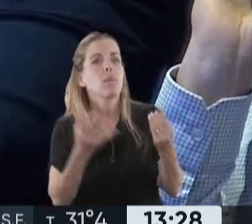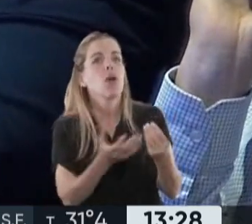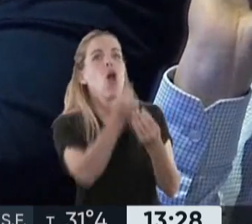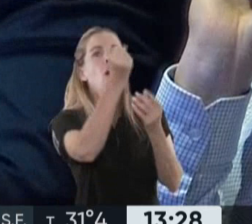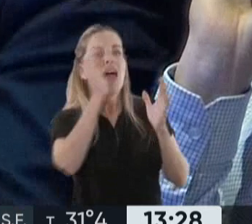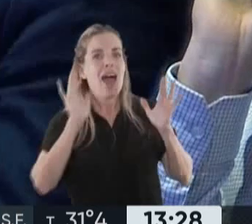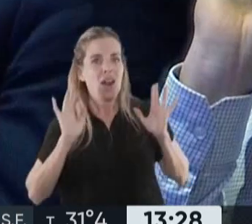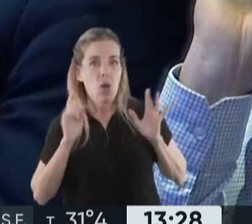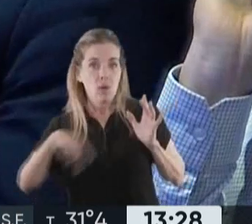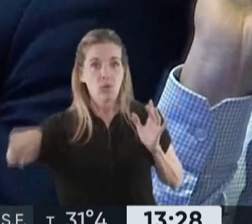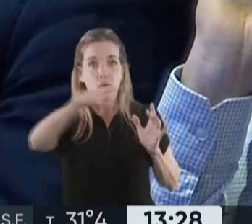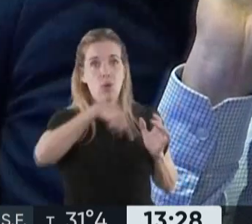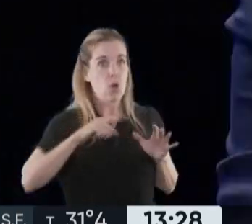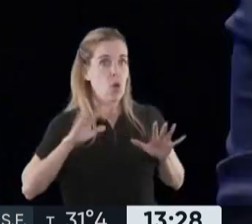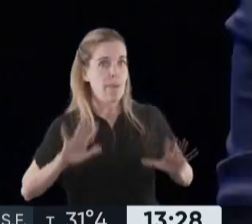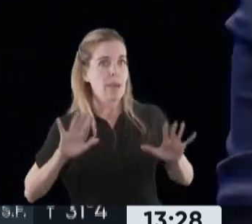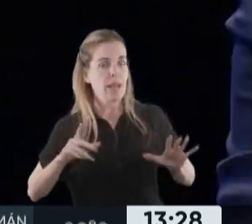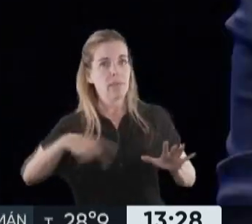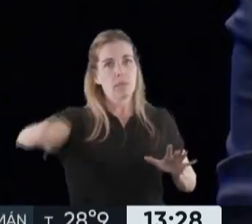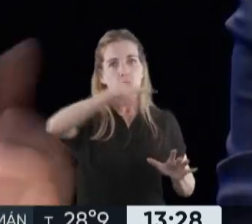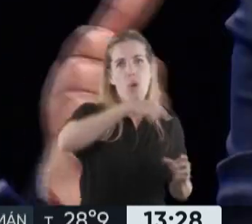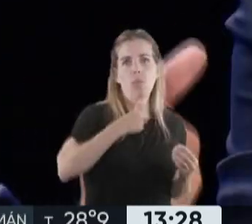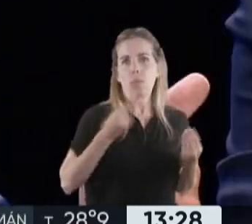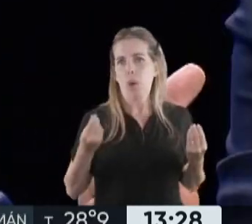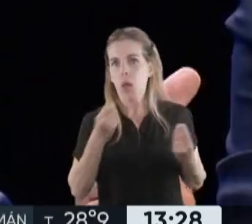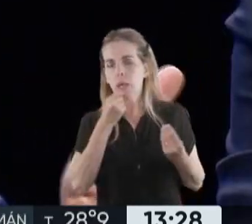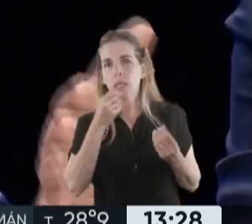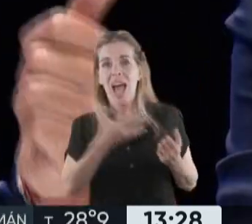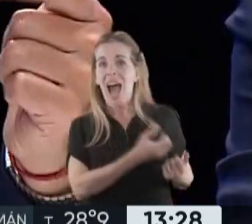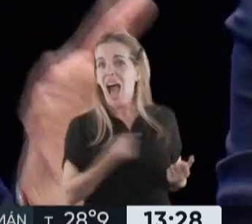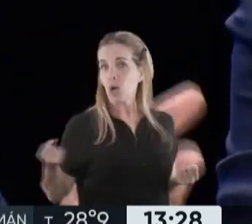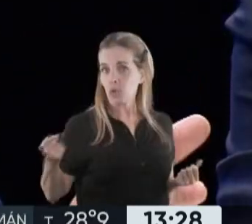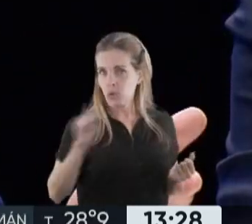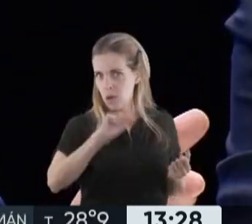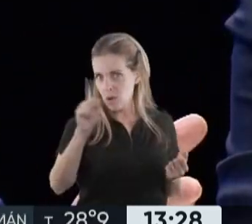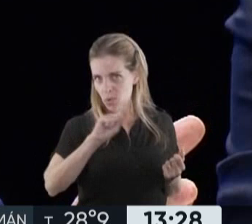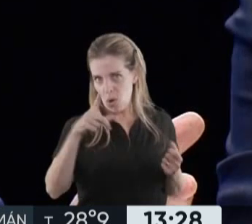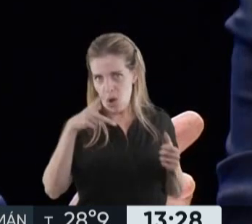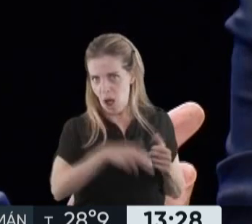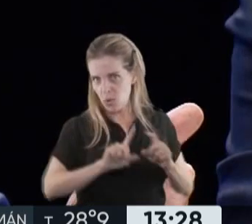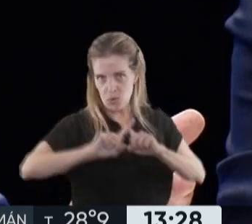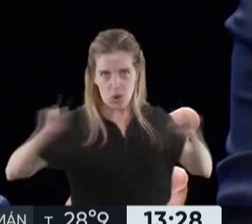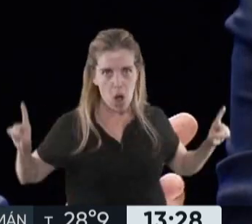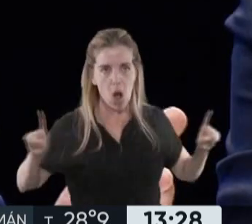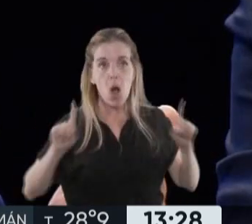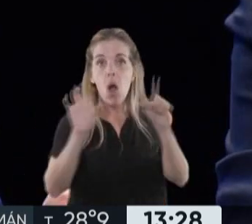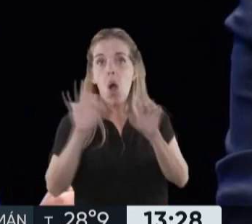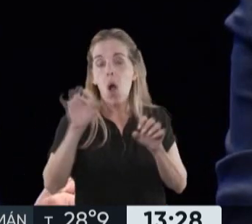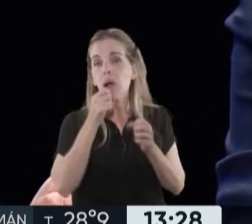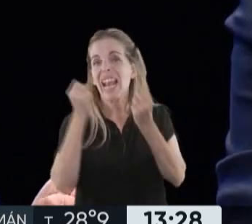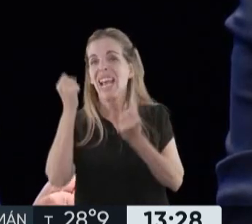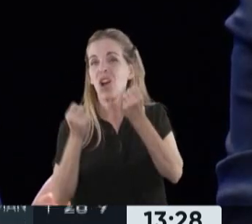No esperen de nosotros ni ajustes, ni retracción de la